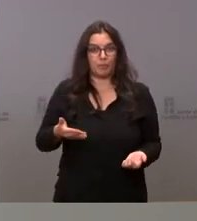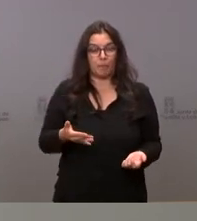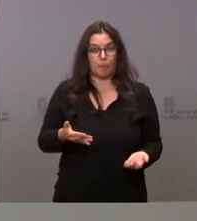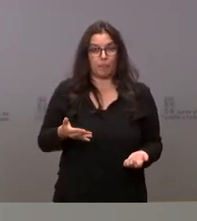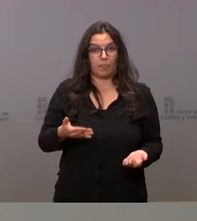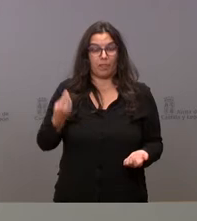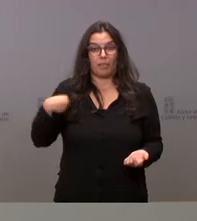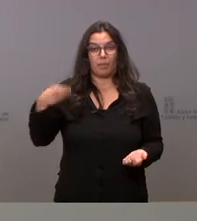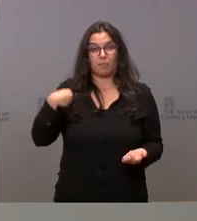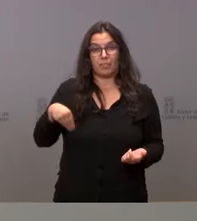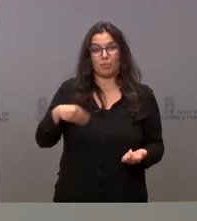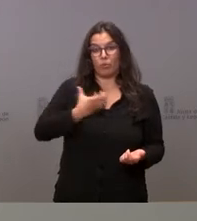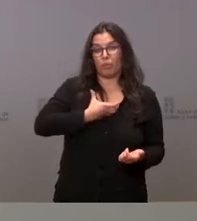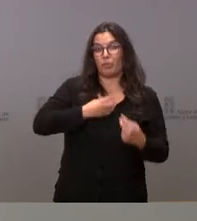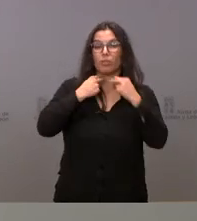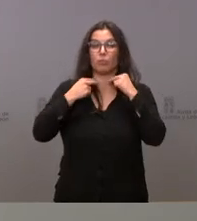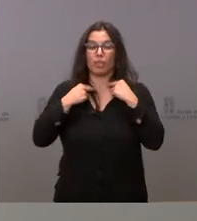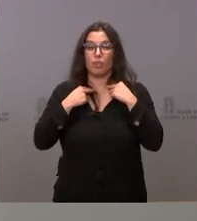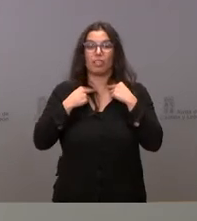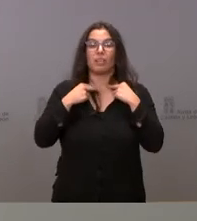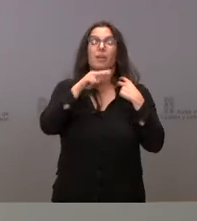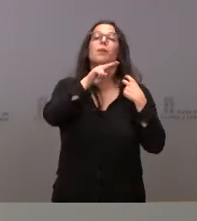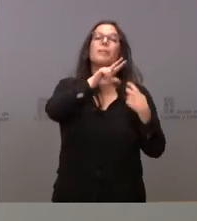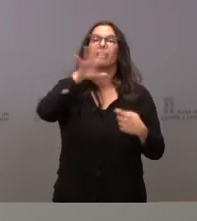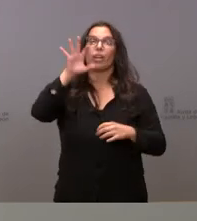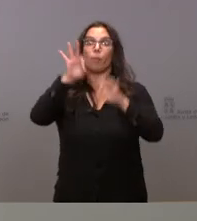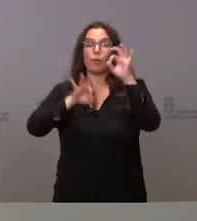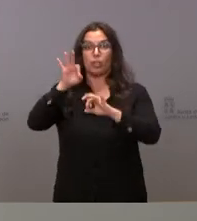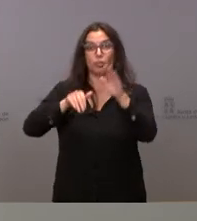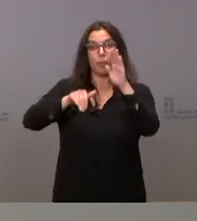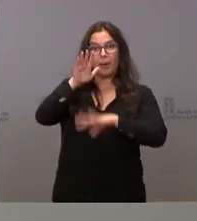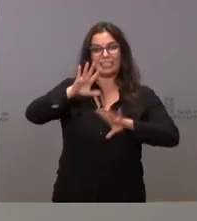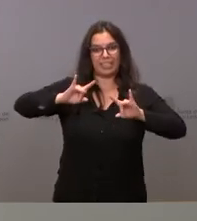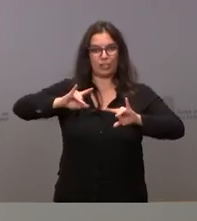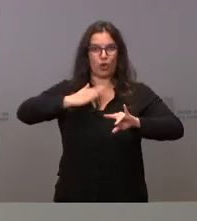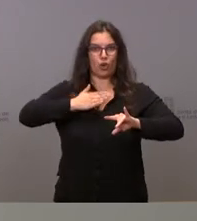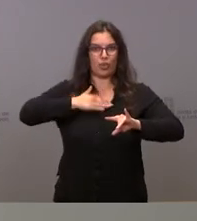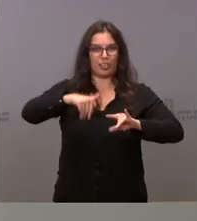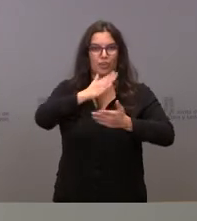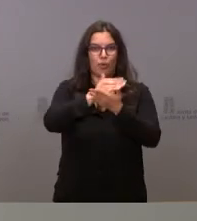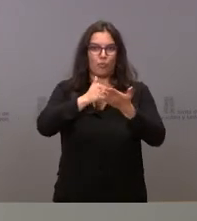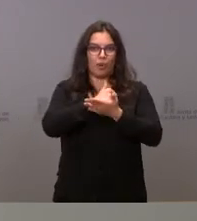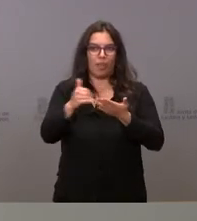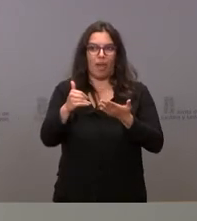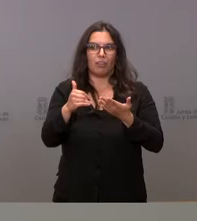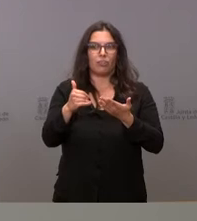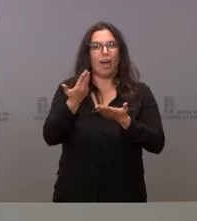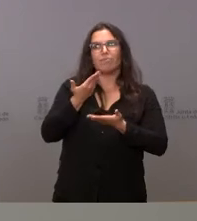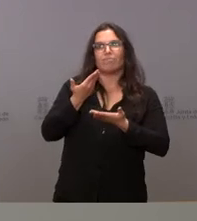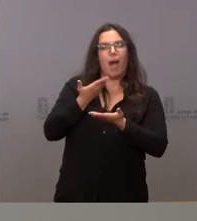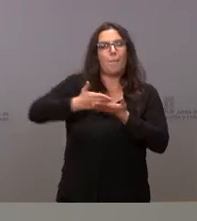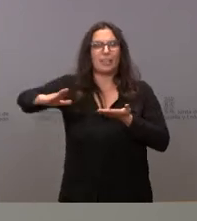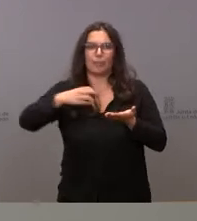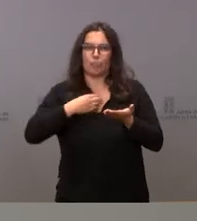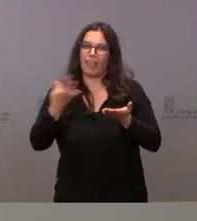del total de las entidades locales de nuestro país tienen su sede en el territorio de la comunidad autónoma, no podían quedar fuera,